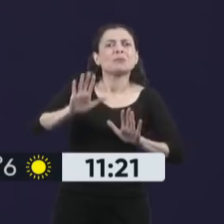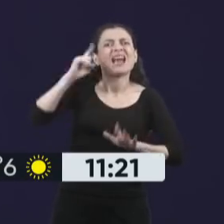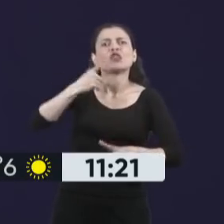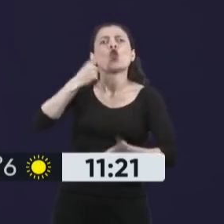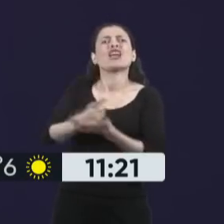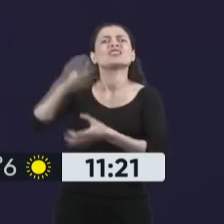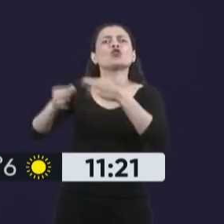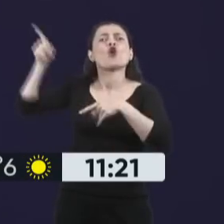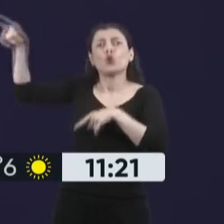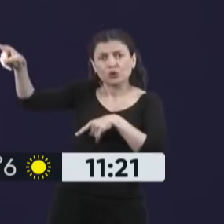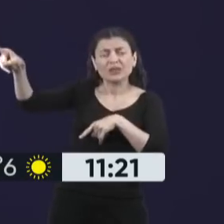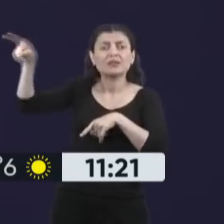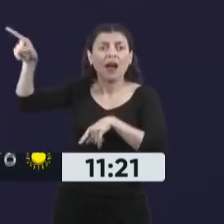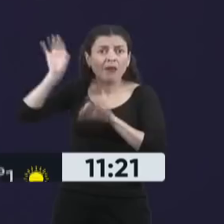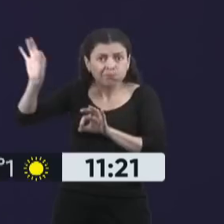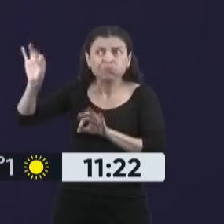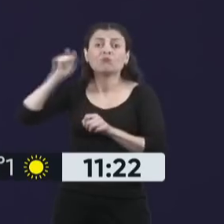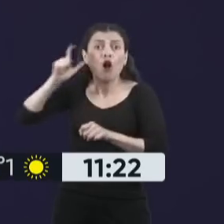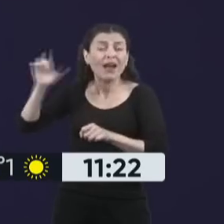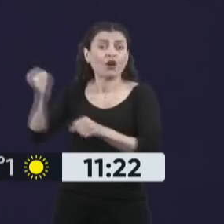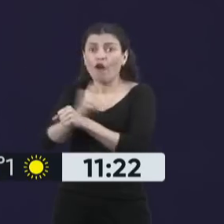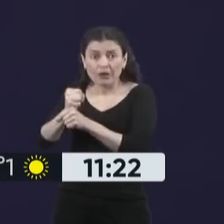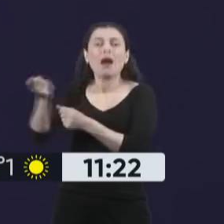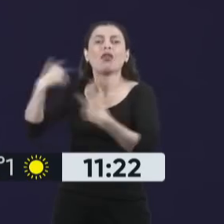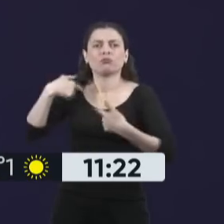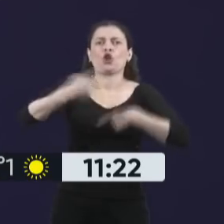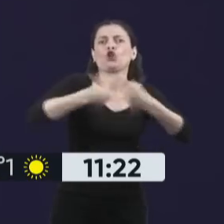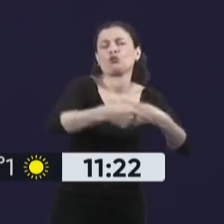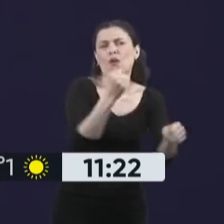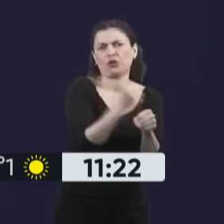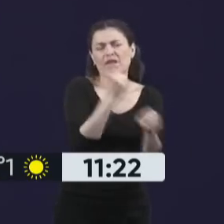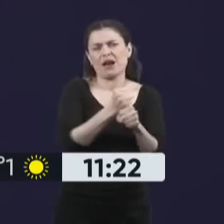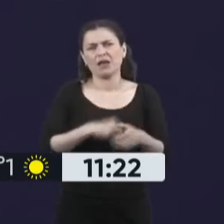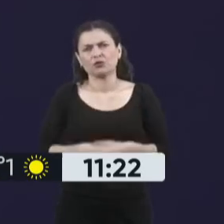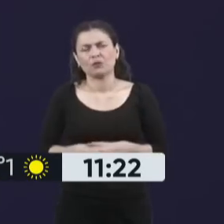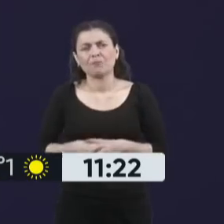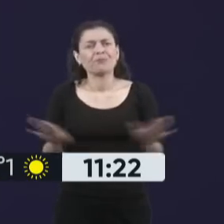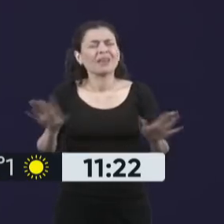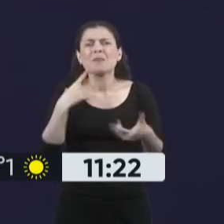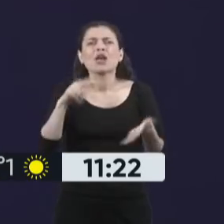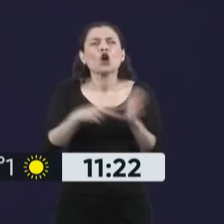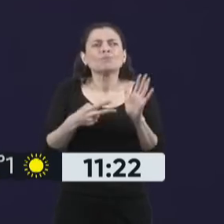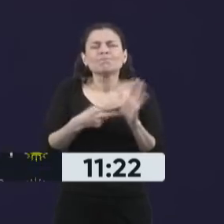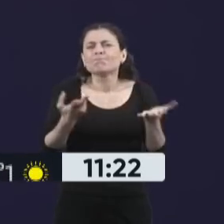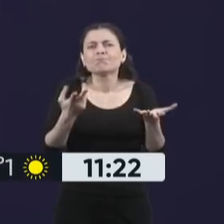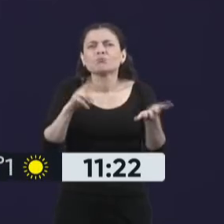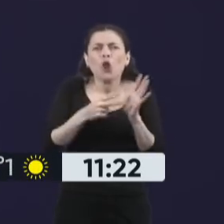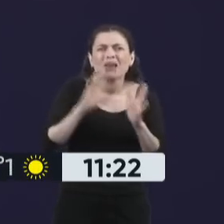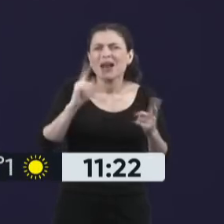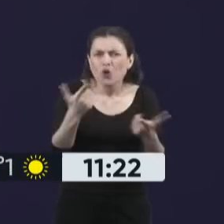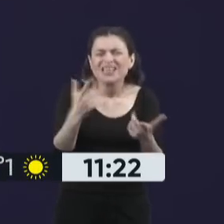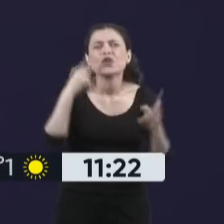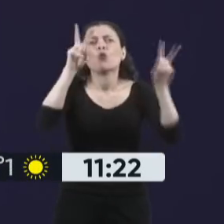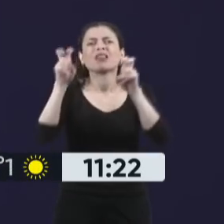tratar de transferir semanalmente el monto que consideramos que es lo que le corresponde. Así que, pero es un tema de conversación que no genera ningún tipo